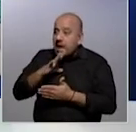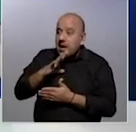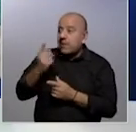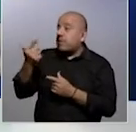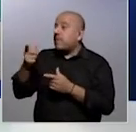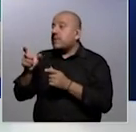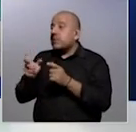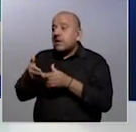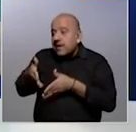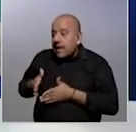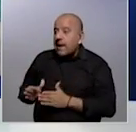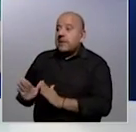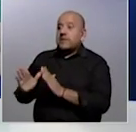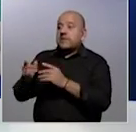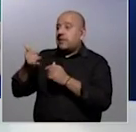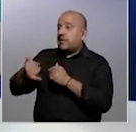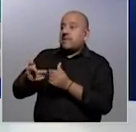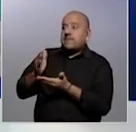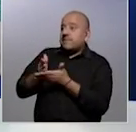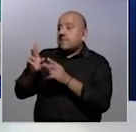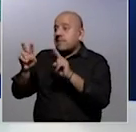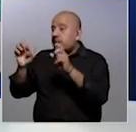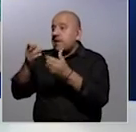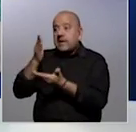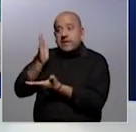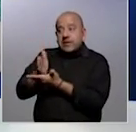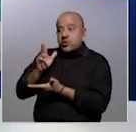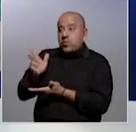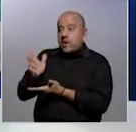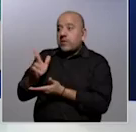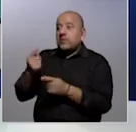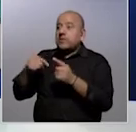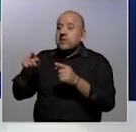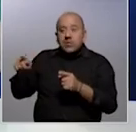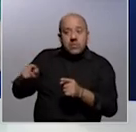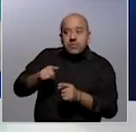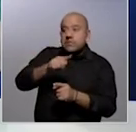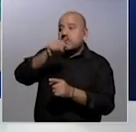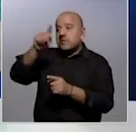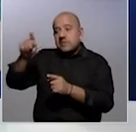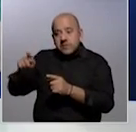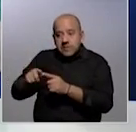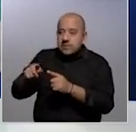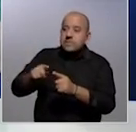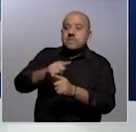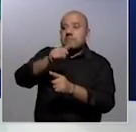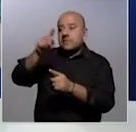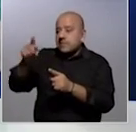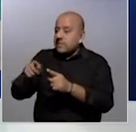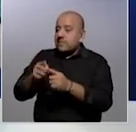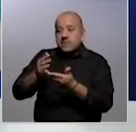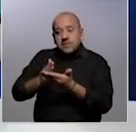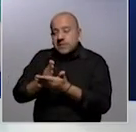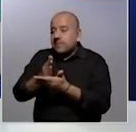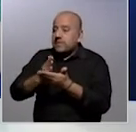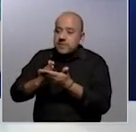nace y tiene que éste tener la perspectiva de derechos humanos entonces el ciclo es un ciclo que tenemos que proyectar como si fuera